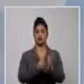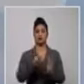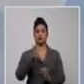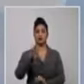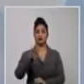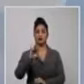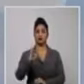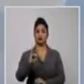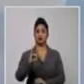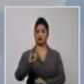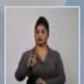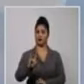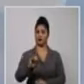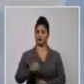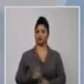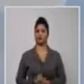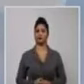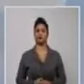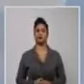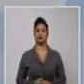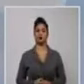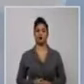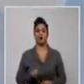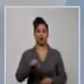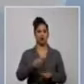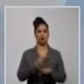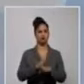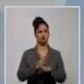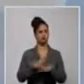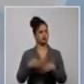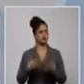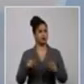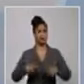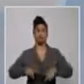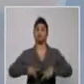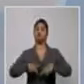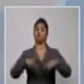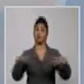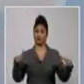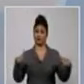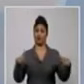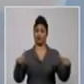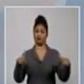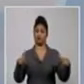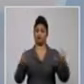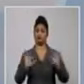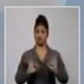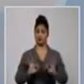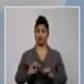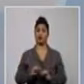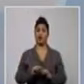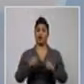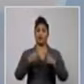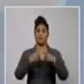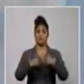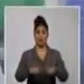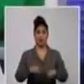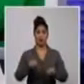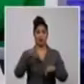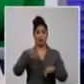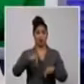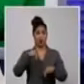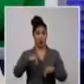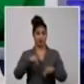5.469, que es una cifra elevada, aunque son 89 menos que en el día de ayer.